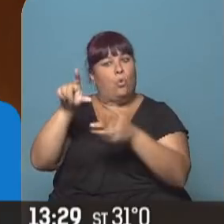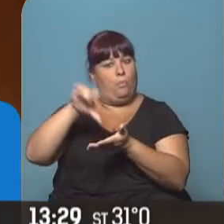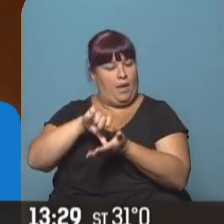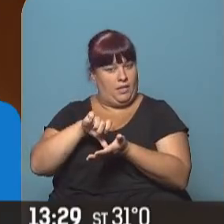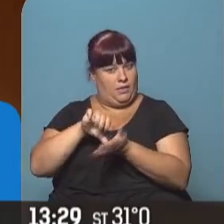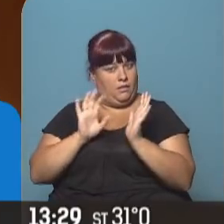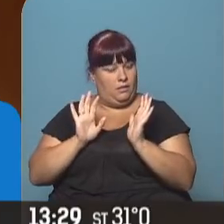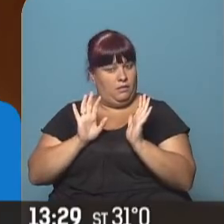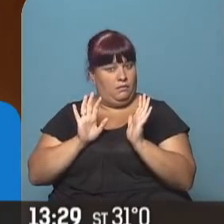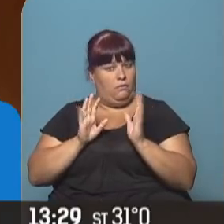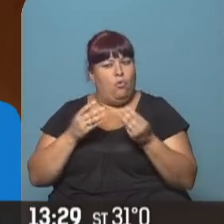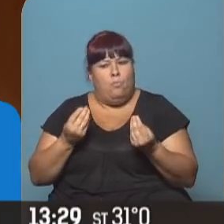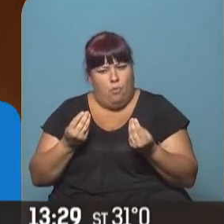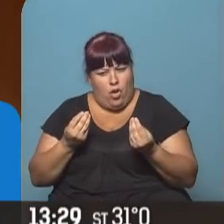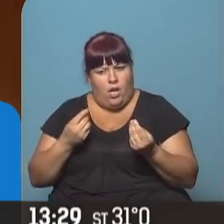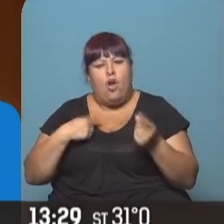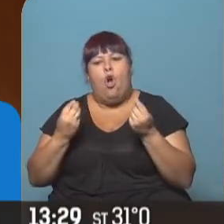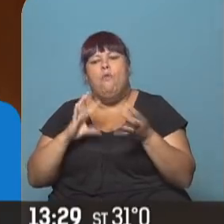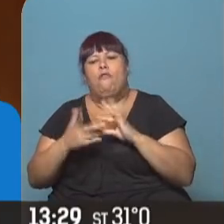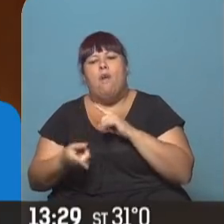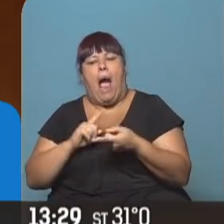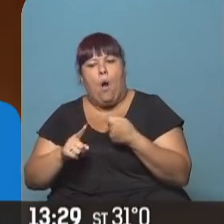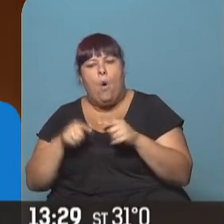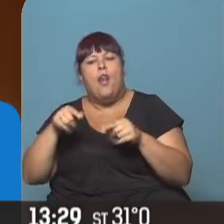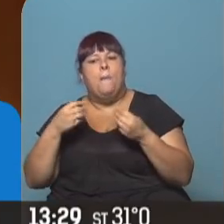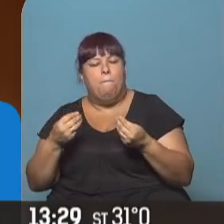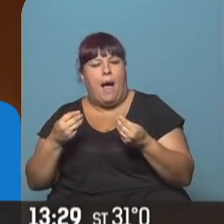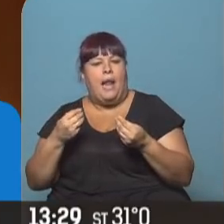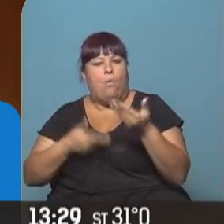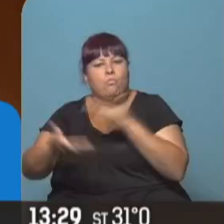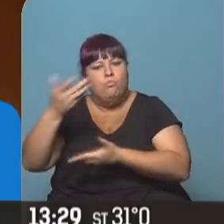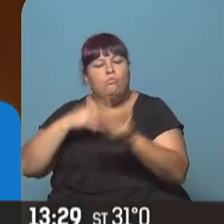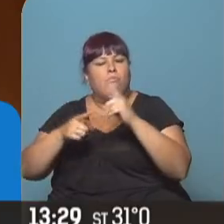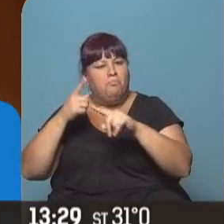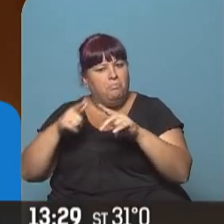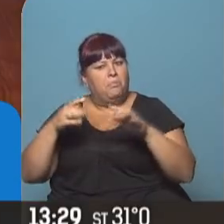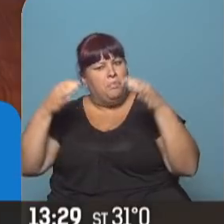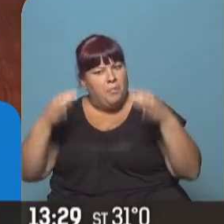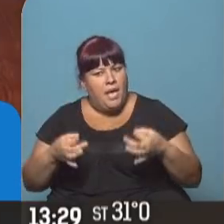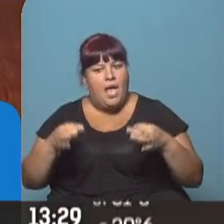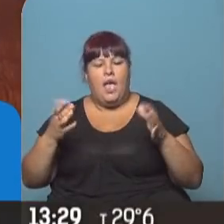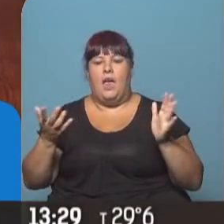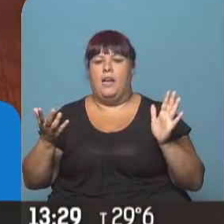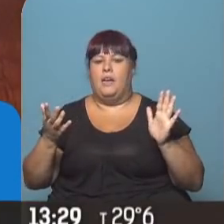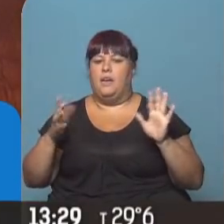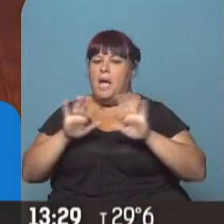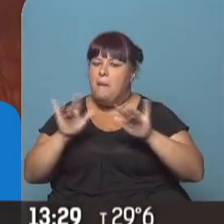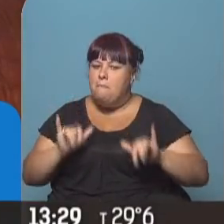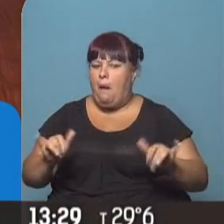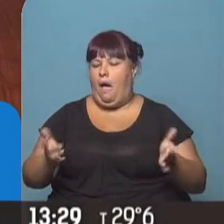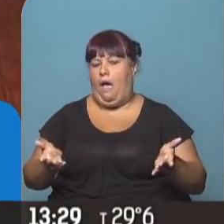habitantes de tu país. ¿Cómo nos ponemos de acuerdo para que esto sea un trance lógico,